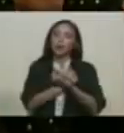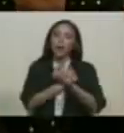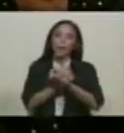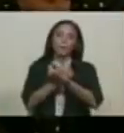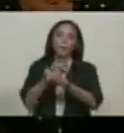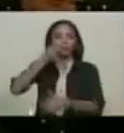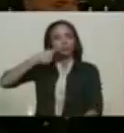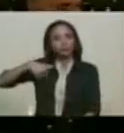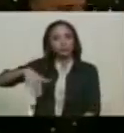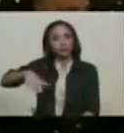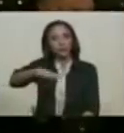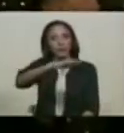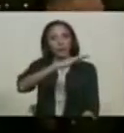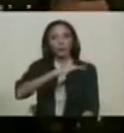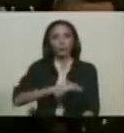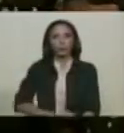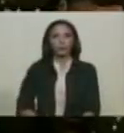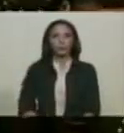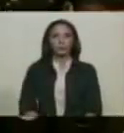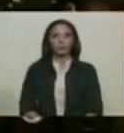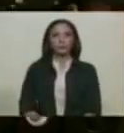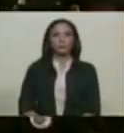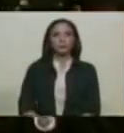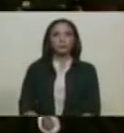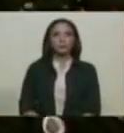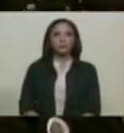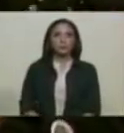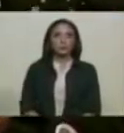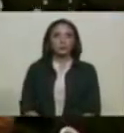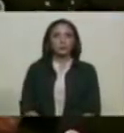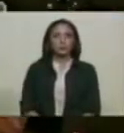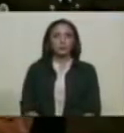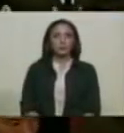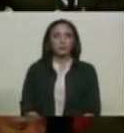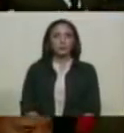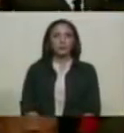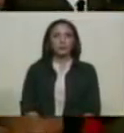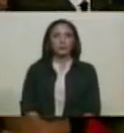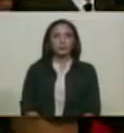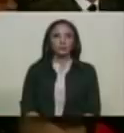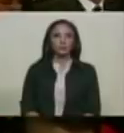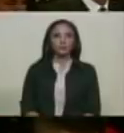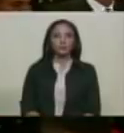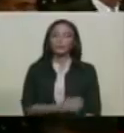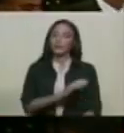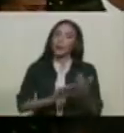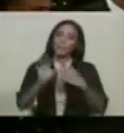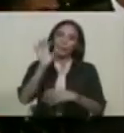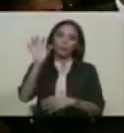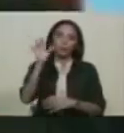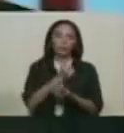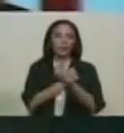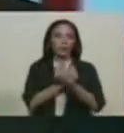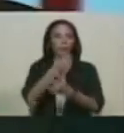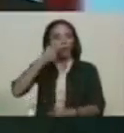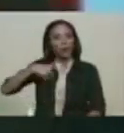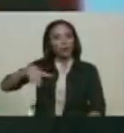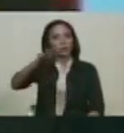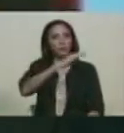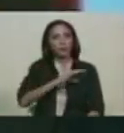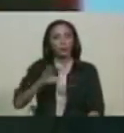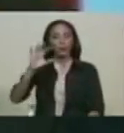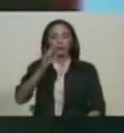haber para un ser humano, al servicio de su patria. Patria, patria, patria debe sonar en el corazón